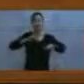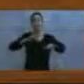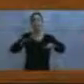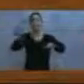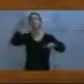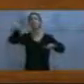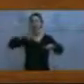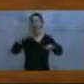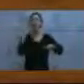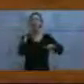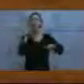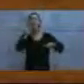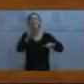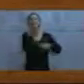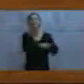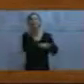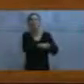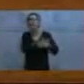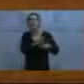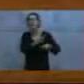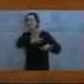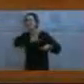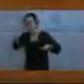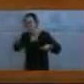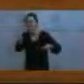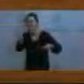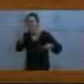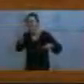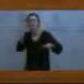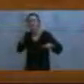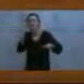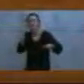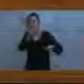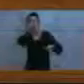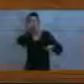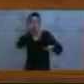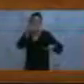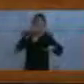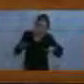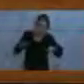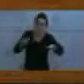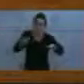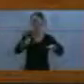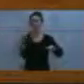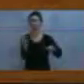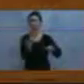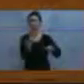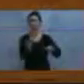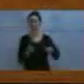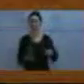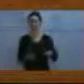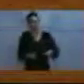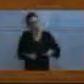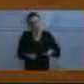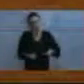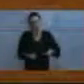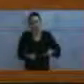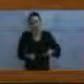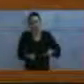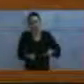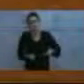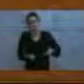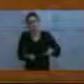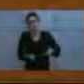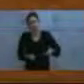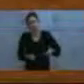ausente por parte del Gobierno ni del Grupo Parlamentario Socialista, bueno, yo tengo que encoger los hombros, como